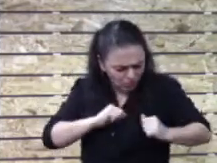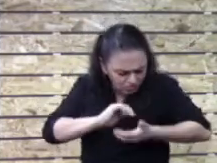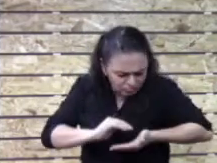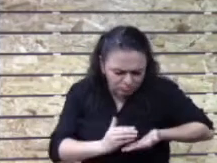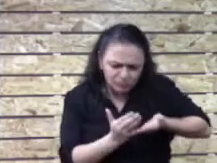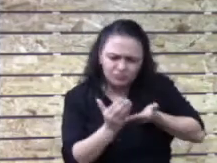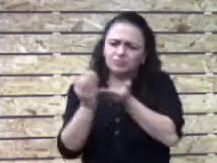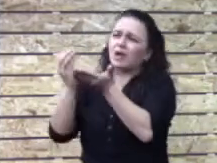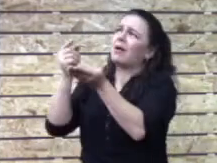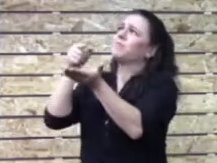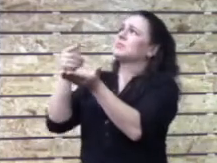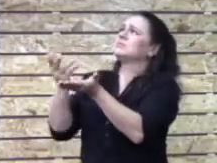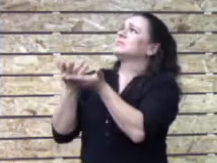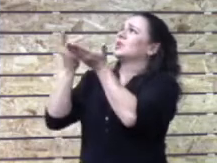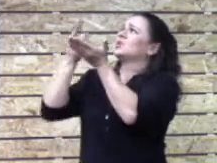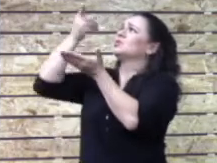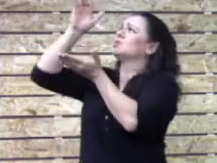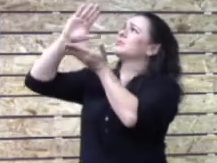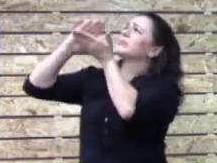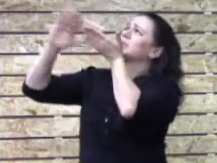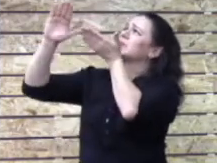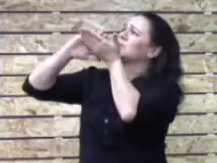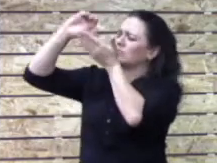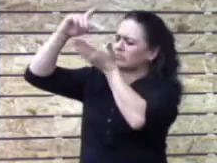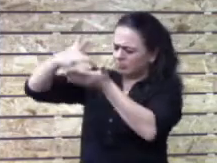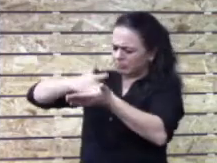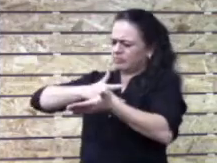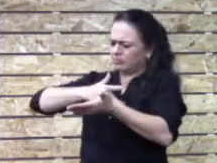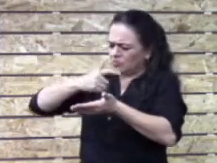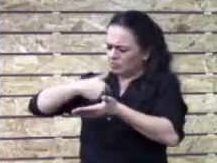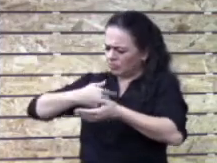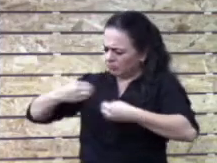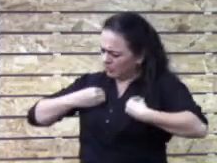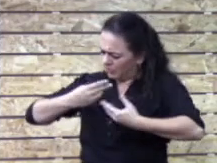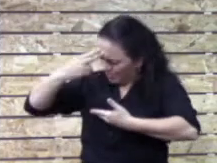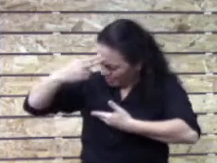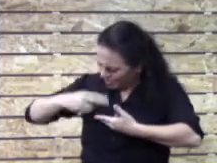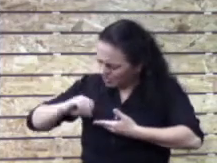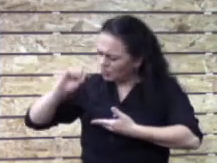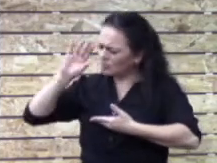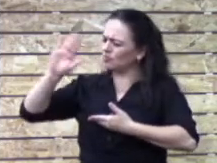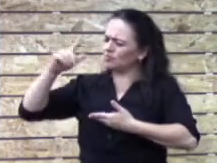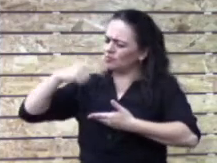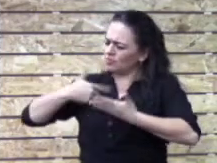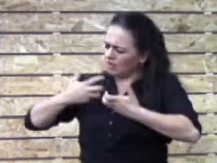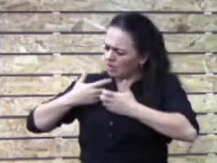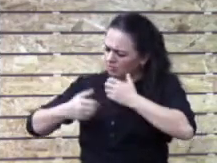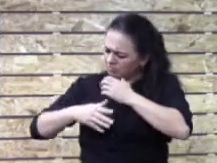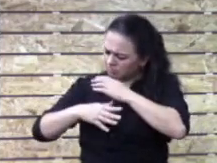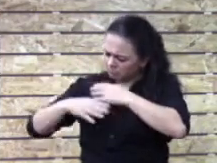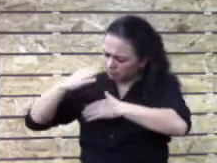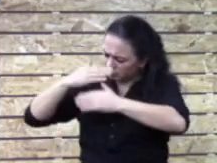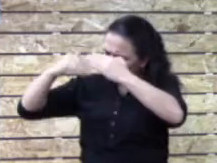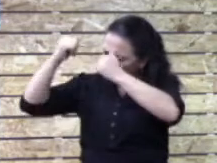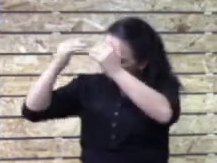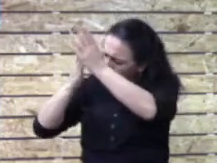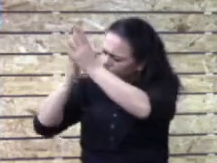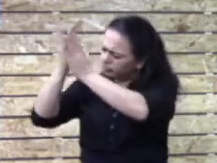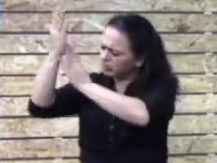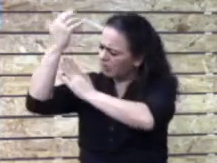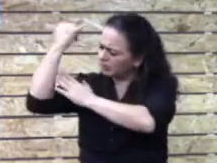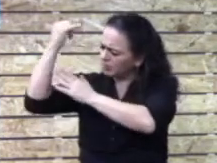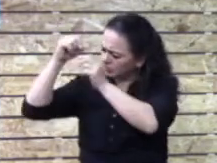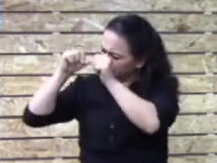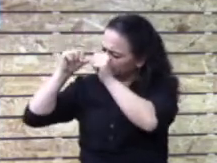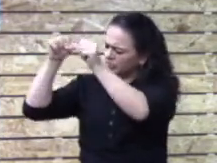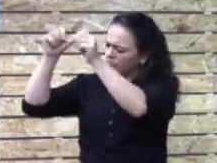como tu hija, para vivir para ti, ser transformado y pasar a la eternidad contigo. Y si Él te permite vivir más en esta tierra